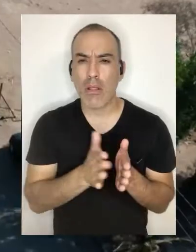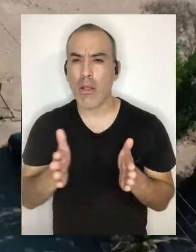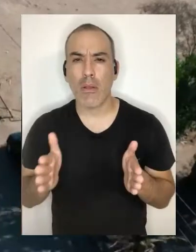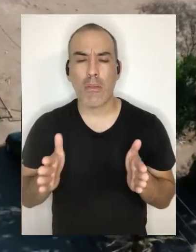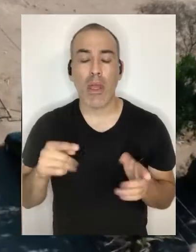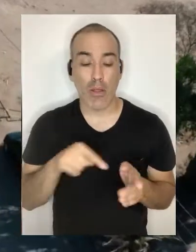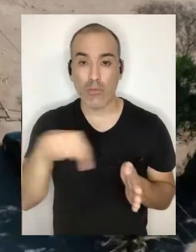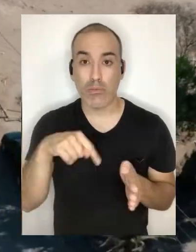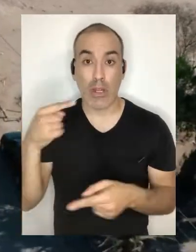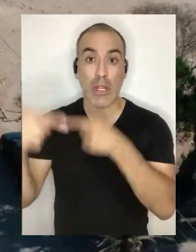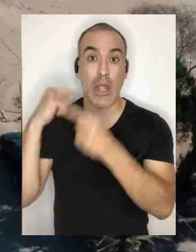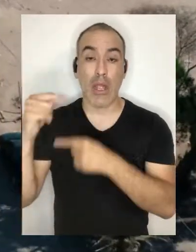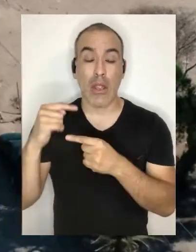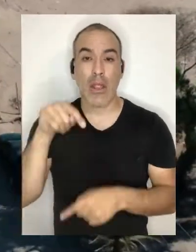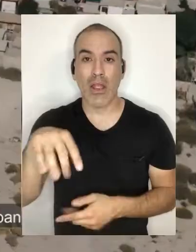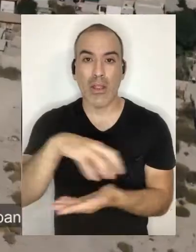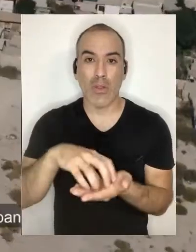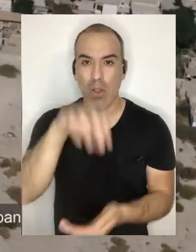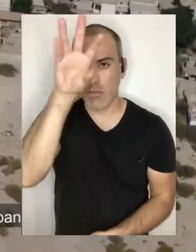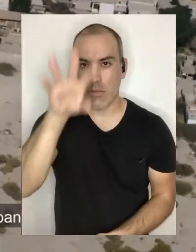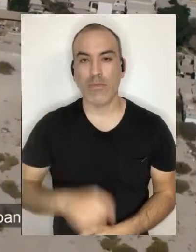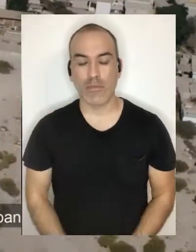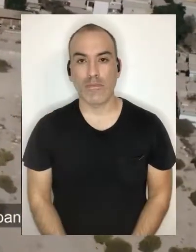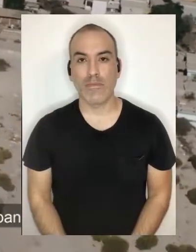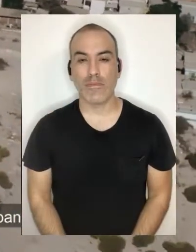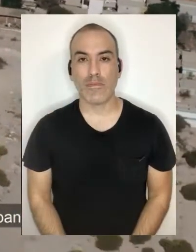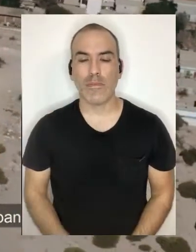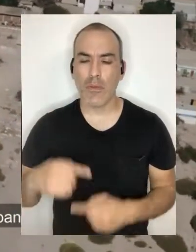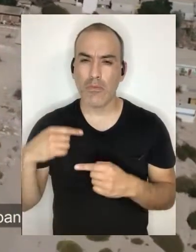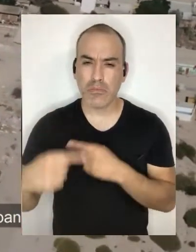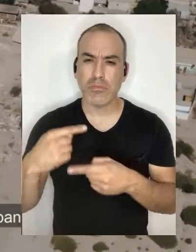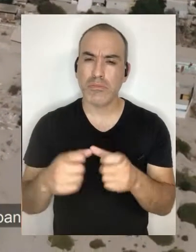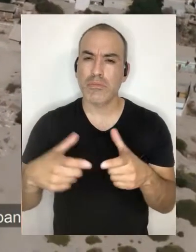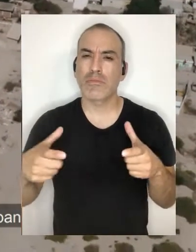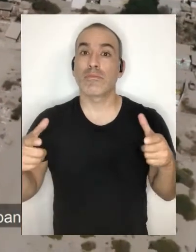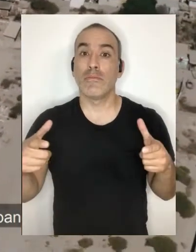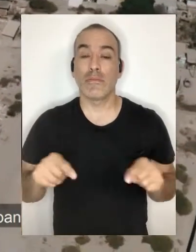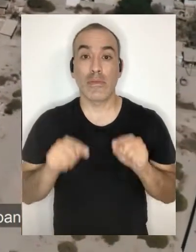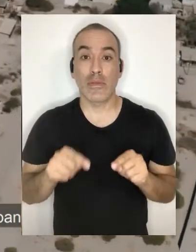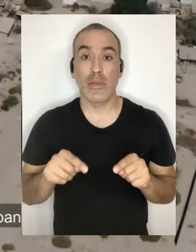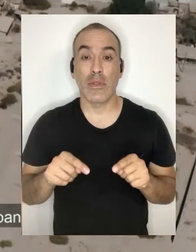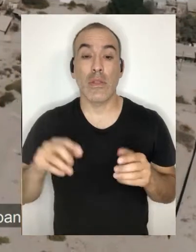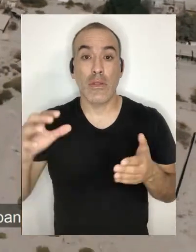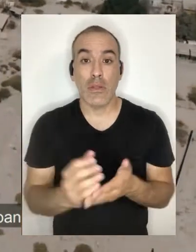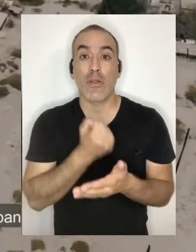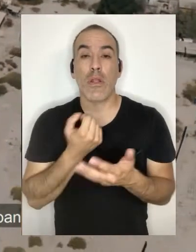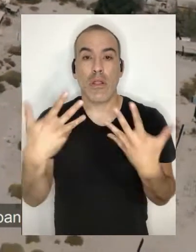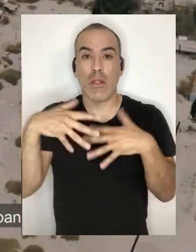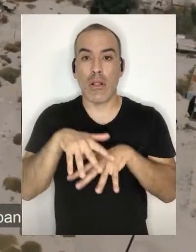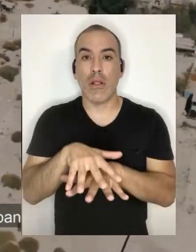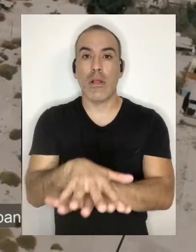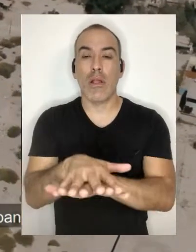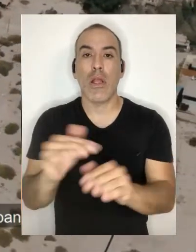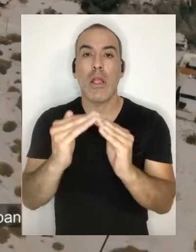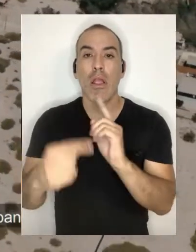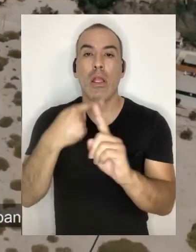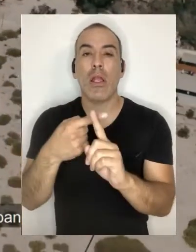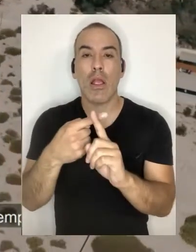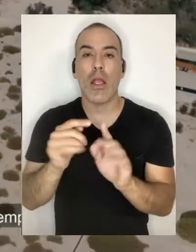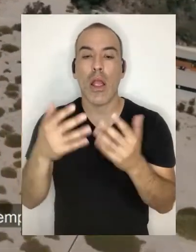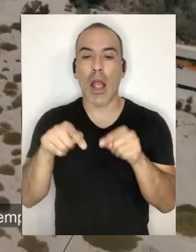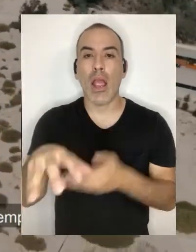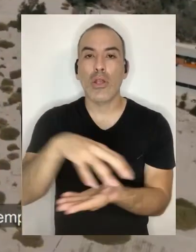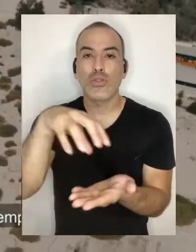de la historia de esta ciudad minera, que en su continuo crecimiento ha terminado por integrar el templo al casco